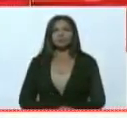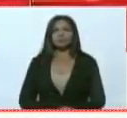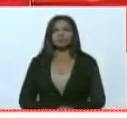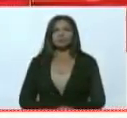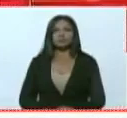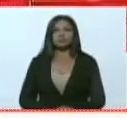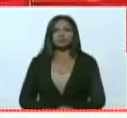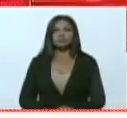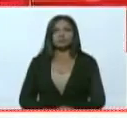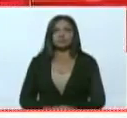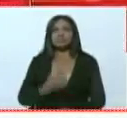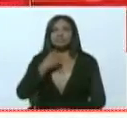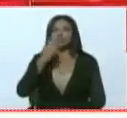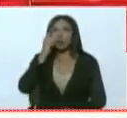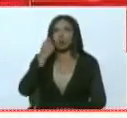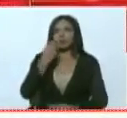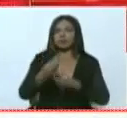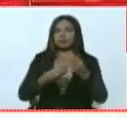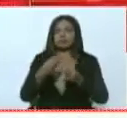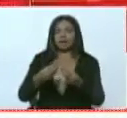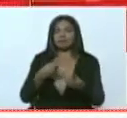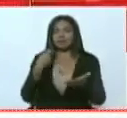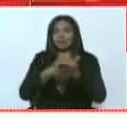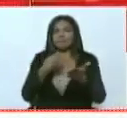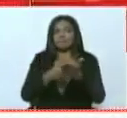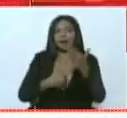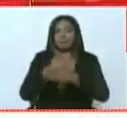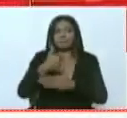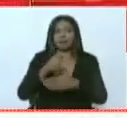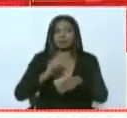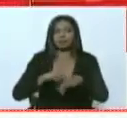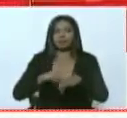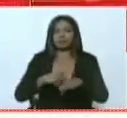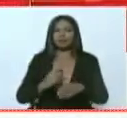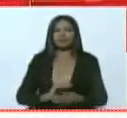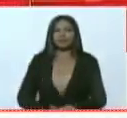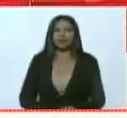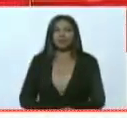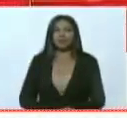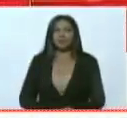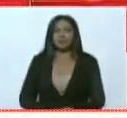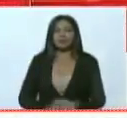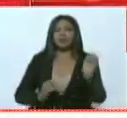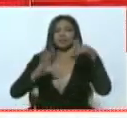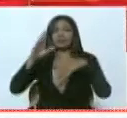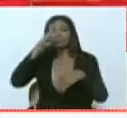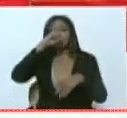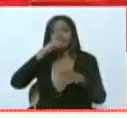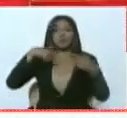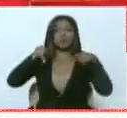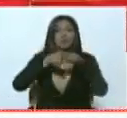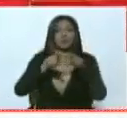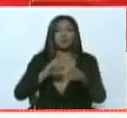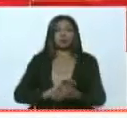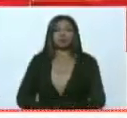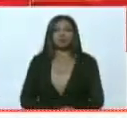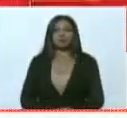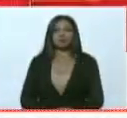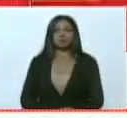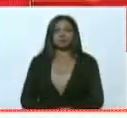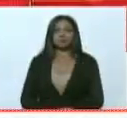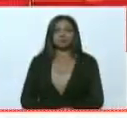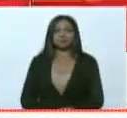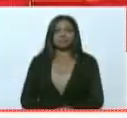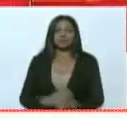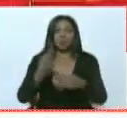Dice Piñate que eso genera honorario. Piñate yo también lo conocí cuando yo tenía 14 años. En una escalera del